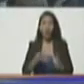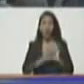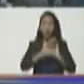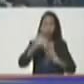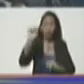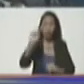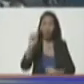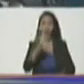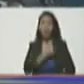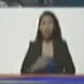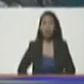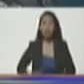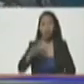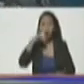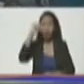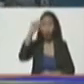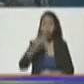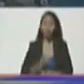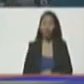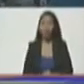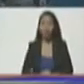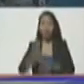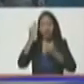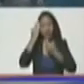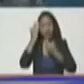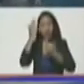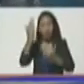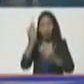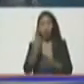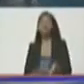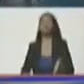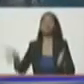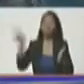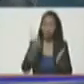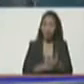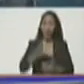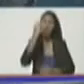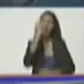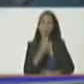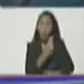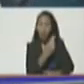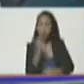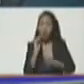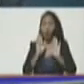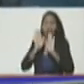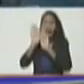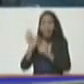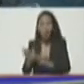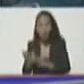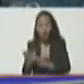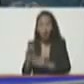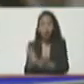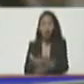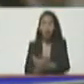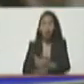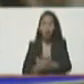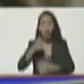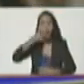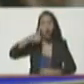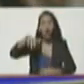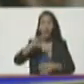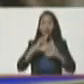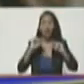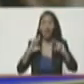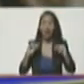Moros. Saludo y reitero nuestro firme respaldo al hermano pueblo nicaragüense y